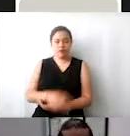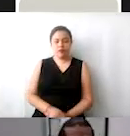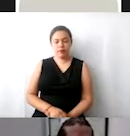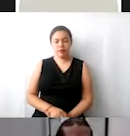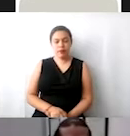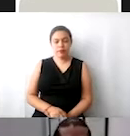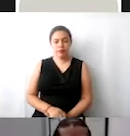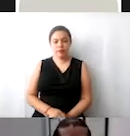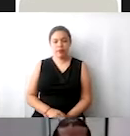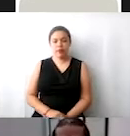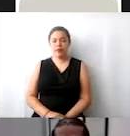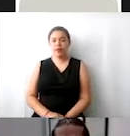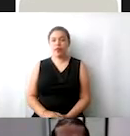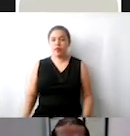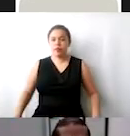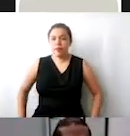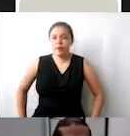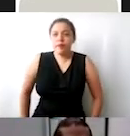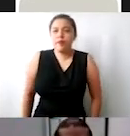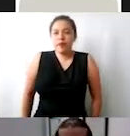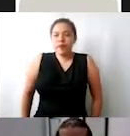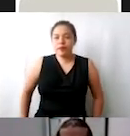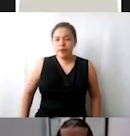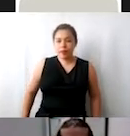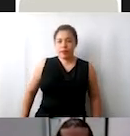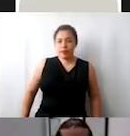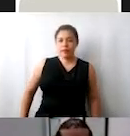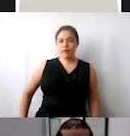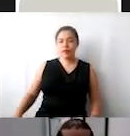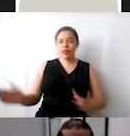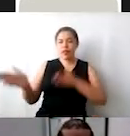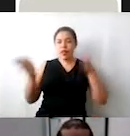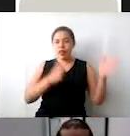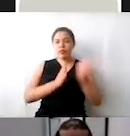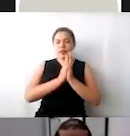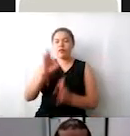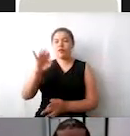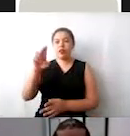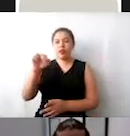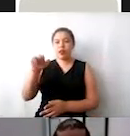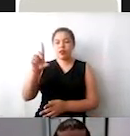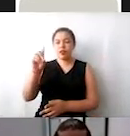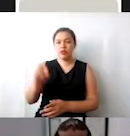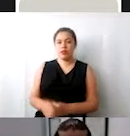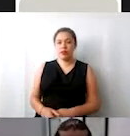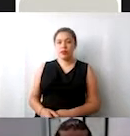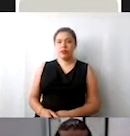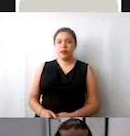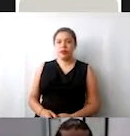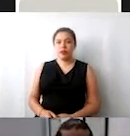Y bueno, en la que, si nos vamos a la que sigue, por favor, Fernando. Y aquí lo dice más